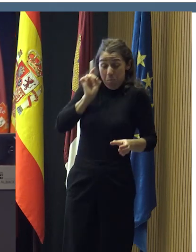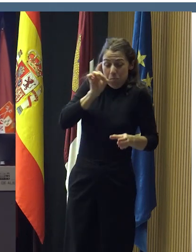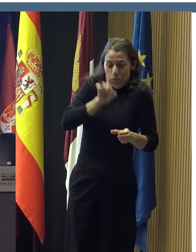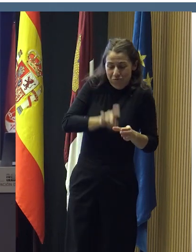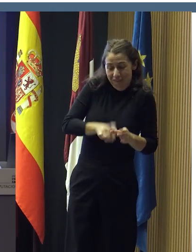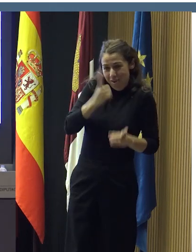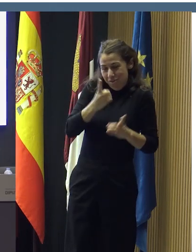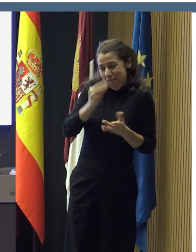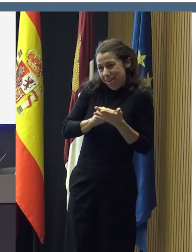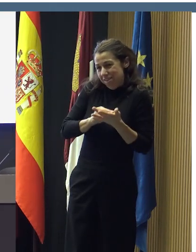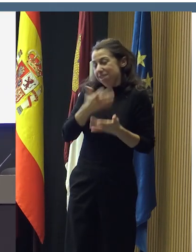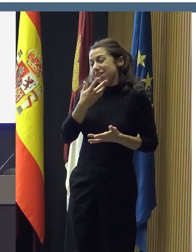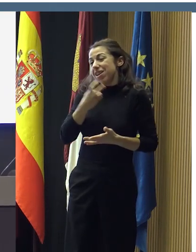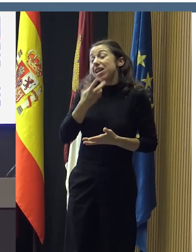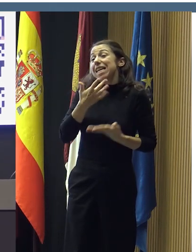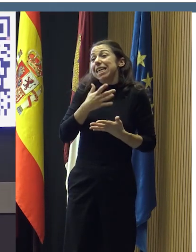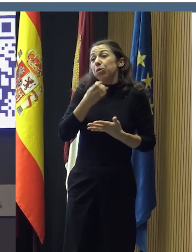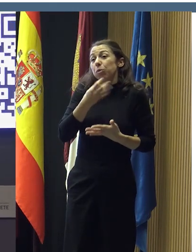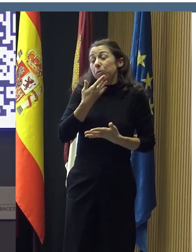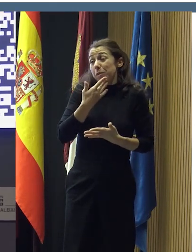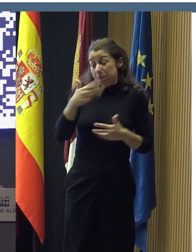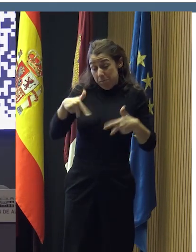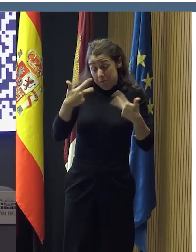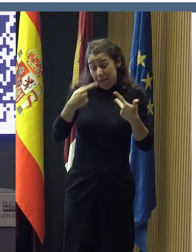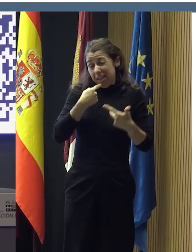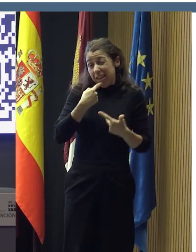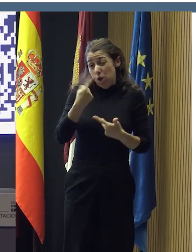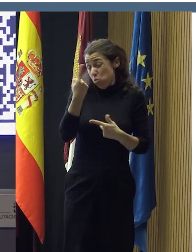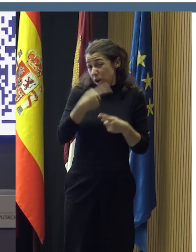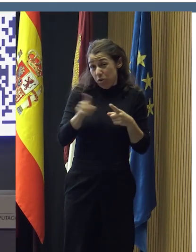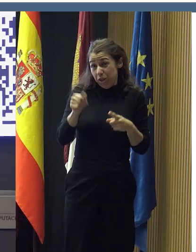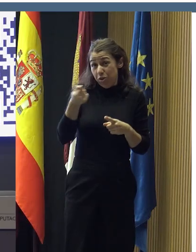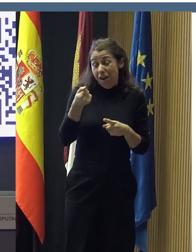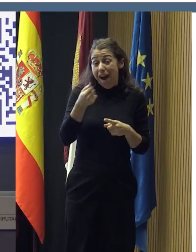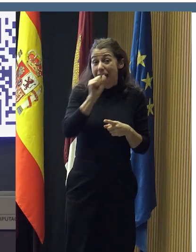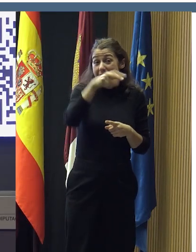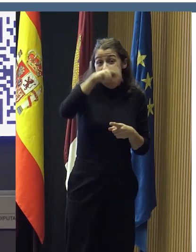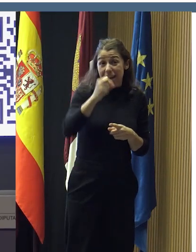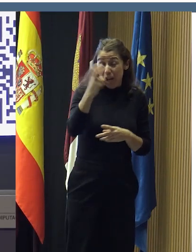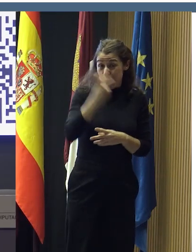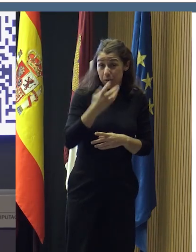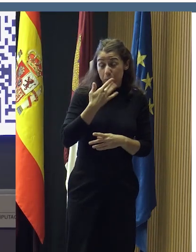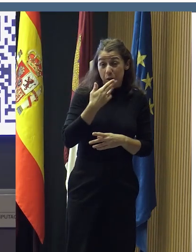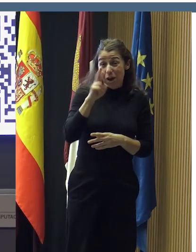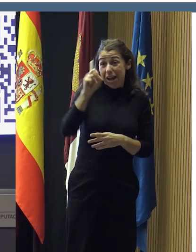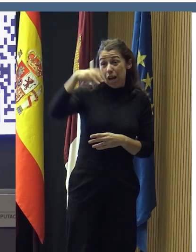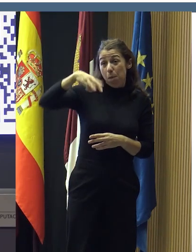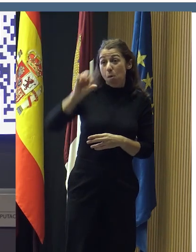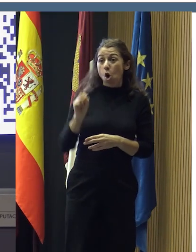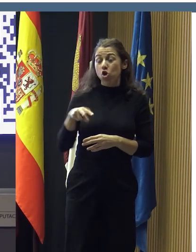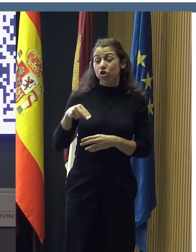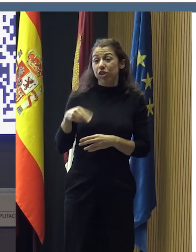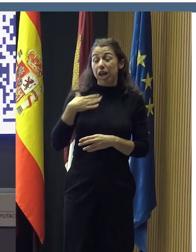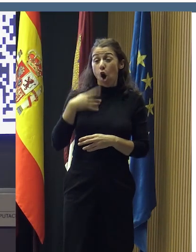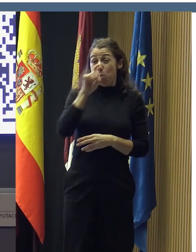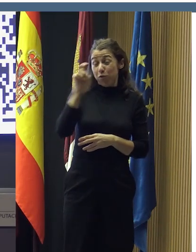de Gracias. una. Y bueno, me vas a permitir que diga solamente una cosilla. He visto entrar a Ana, pero no he visto a Ramón Requena, que también fue